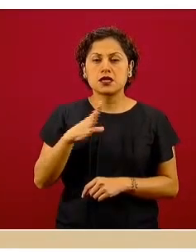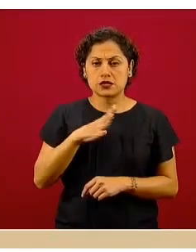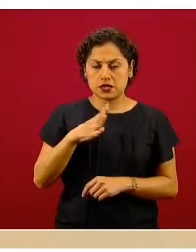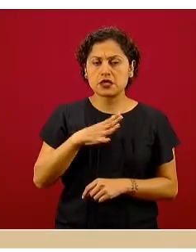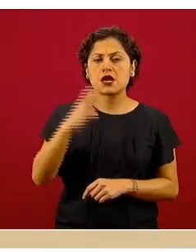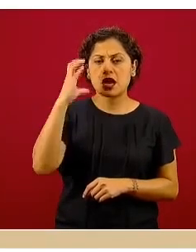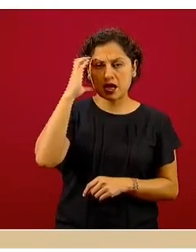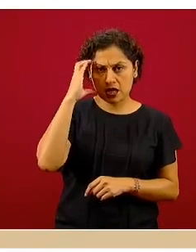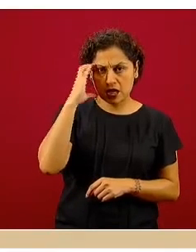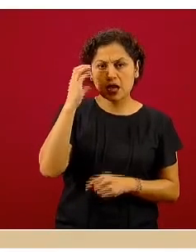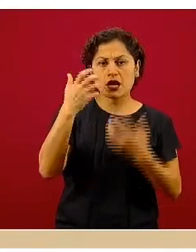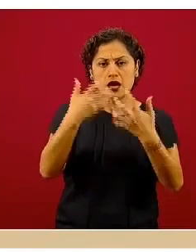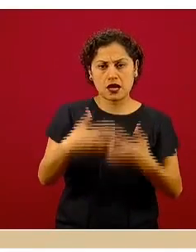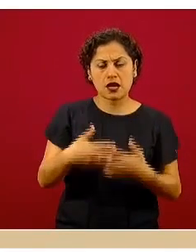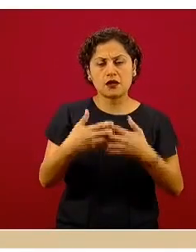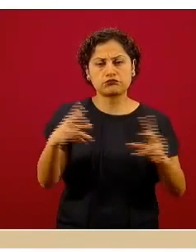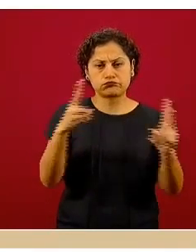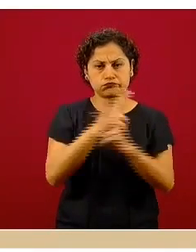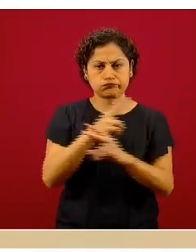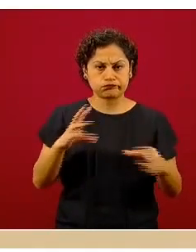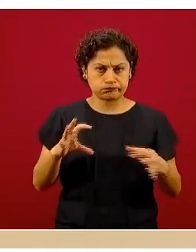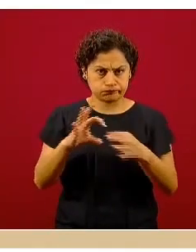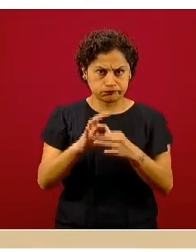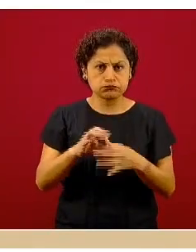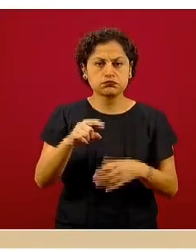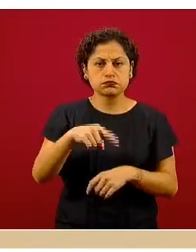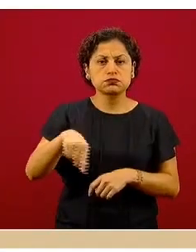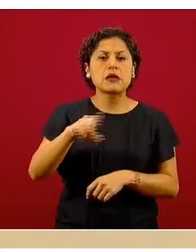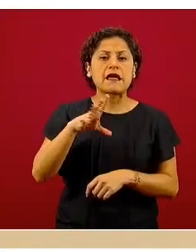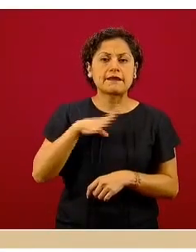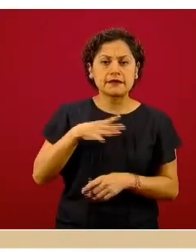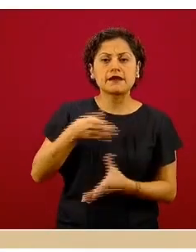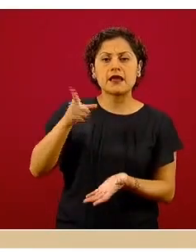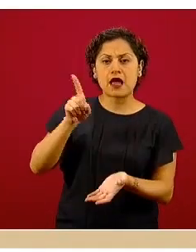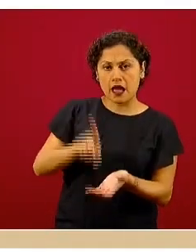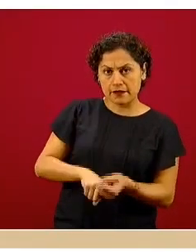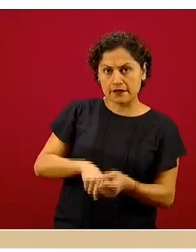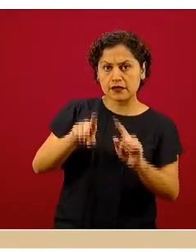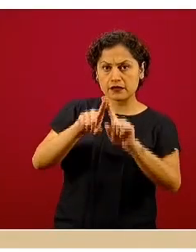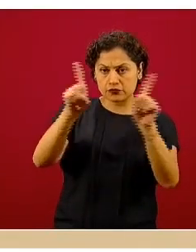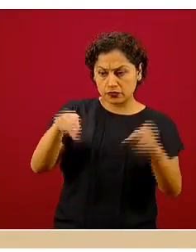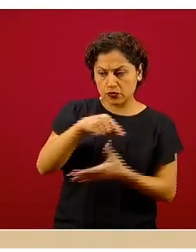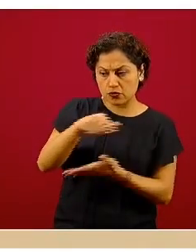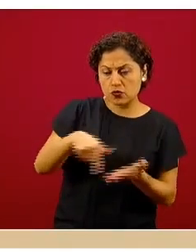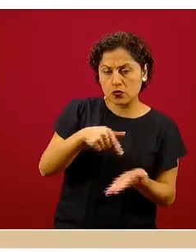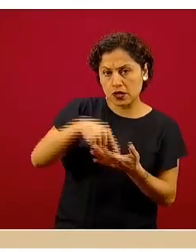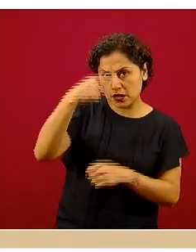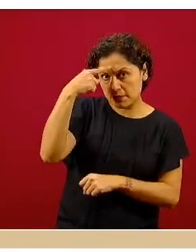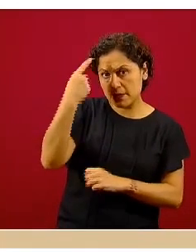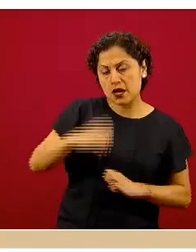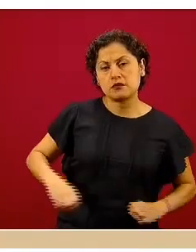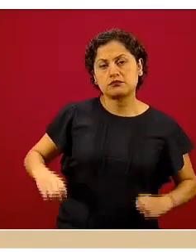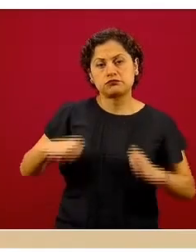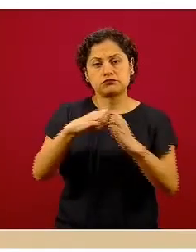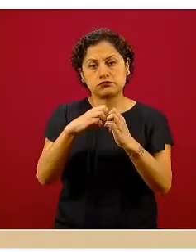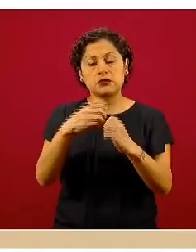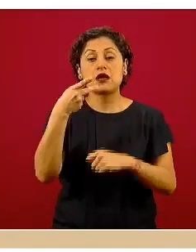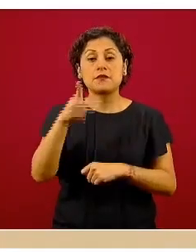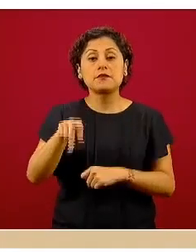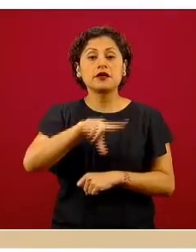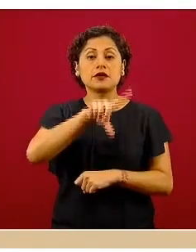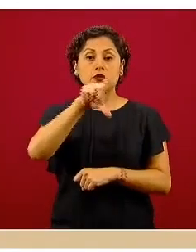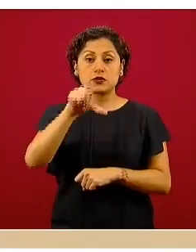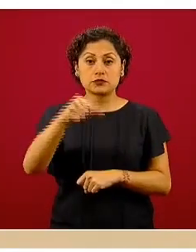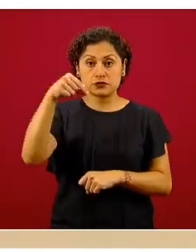disponible se encuentran en unidades de terapia intensiva porque es ahí donde se atienden a los pacientes críticos. Pero ante la pandemia y la epidemia